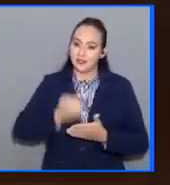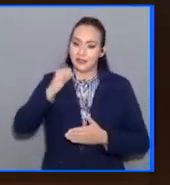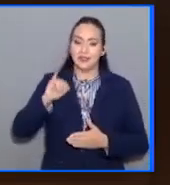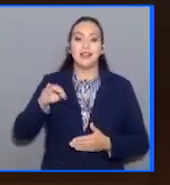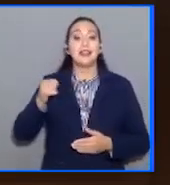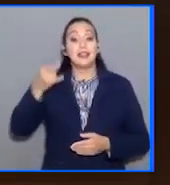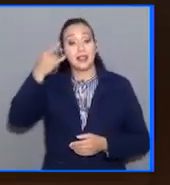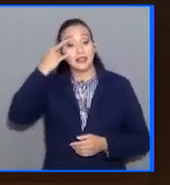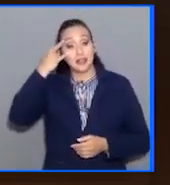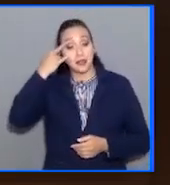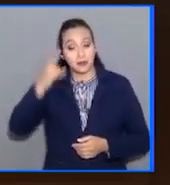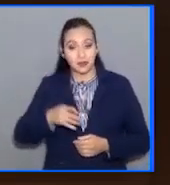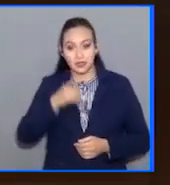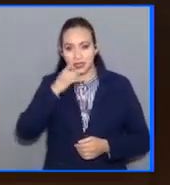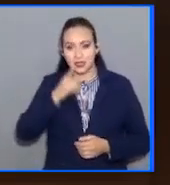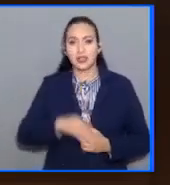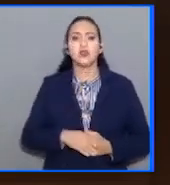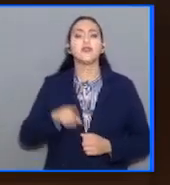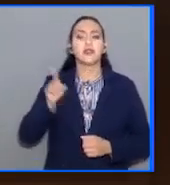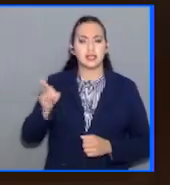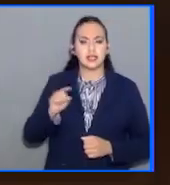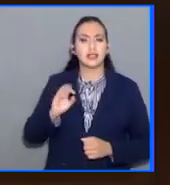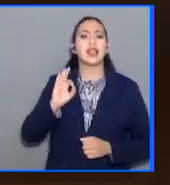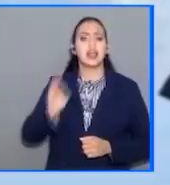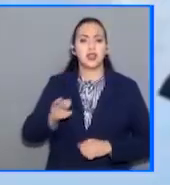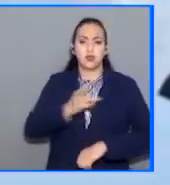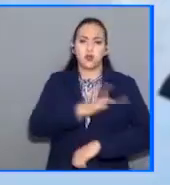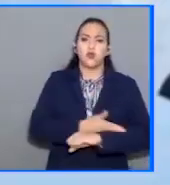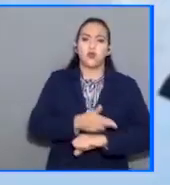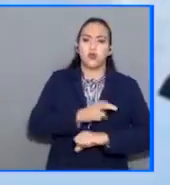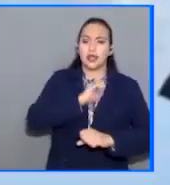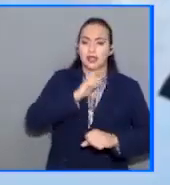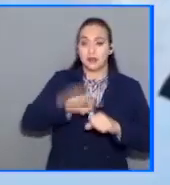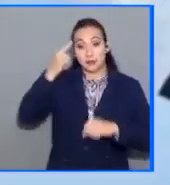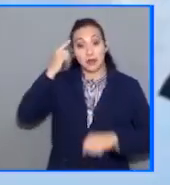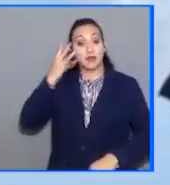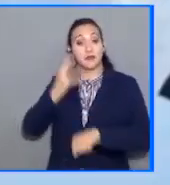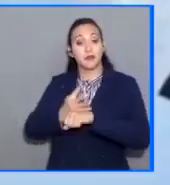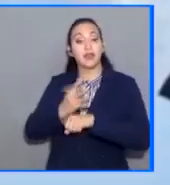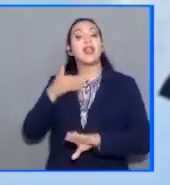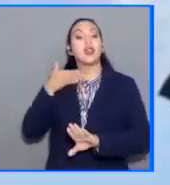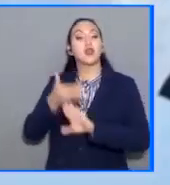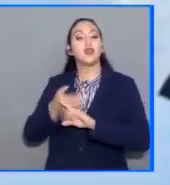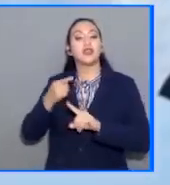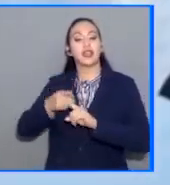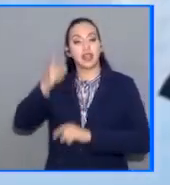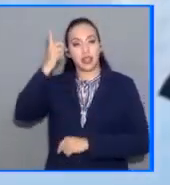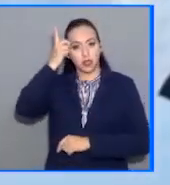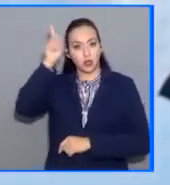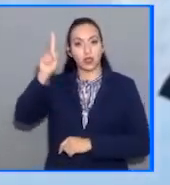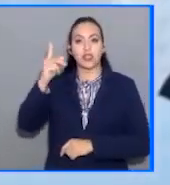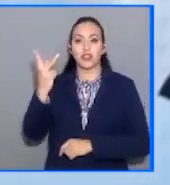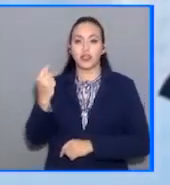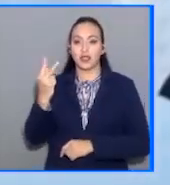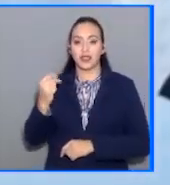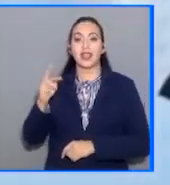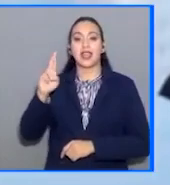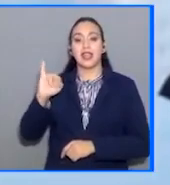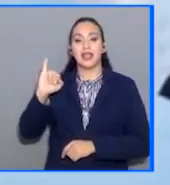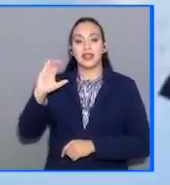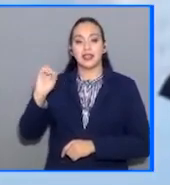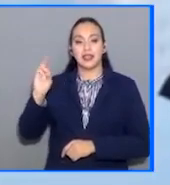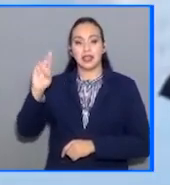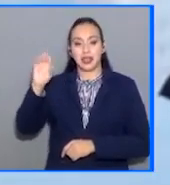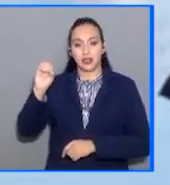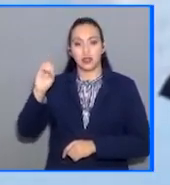que confirmó la admisión de un procedimiento especial sancionador en contra del dueño de TV Azteca, Ricardo Salinas Pliego,